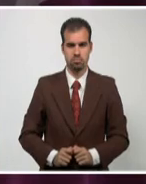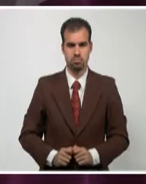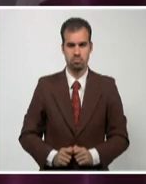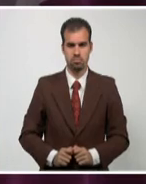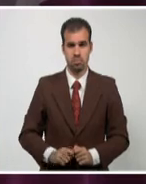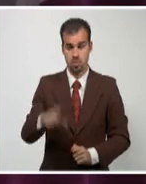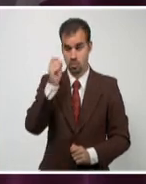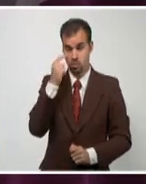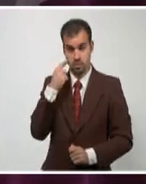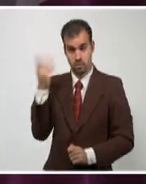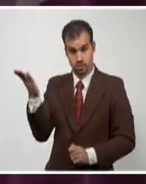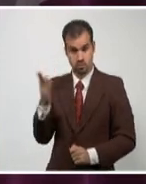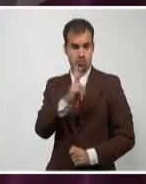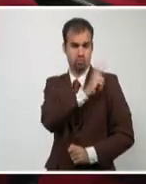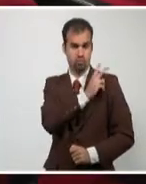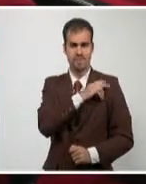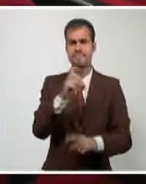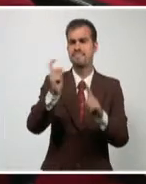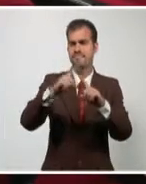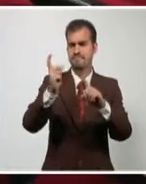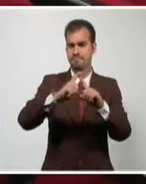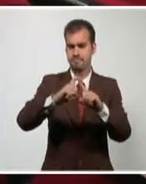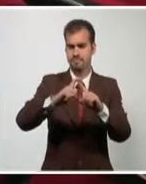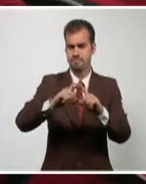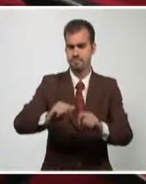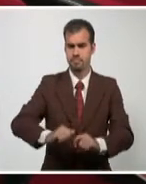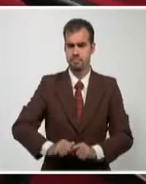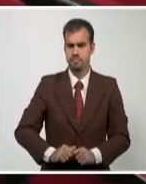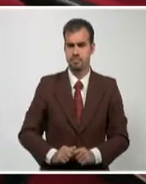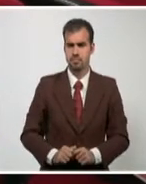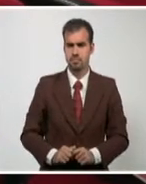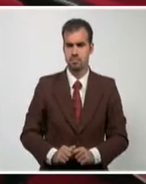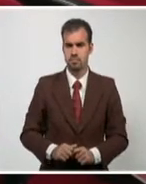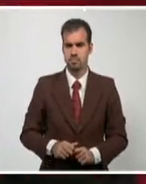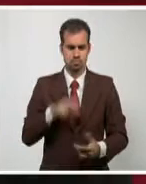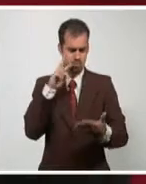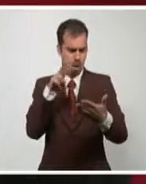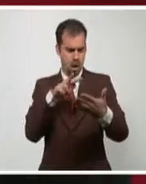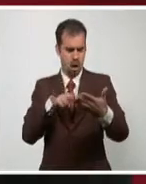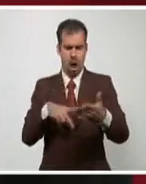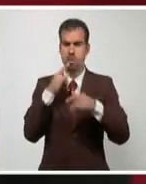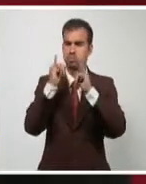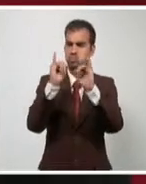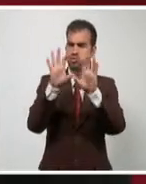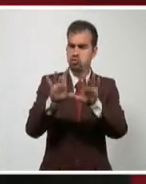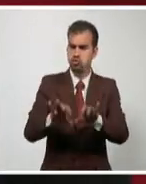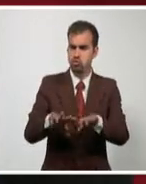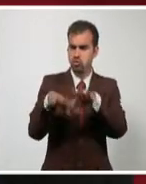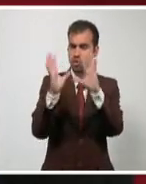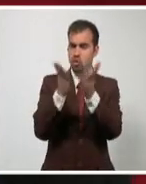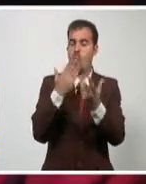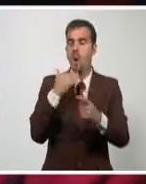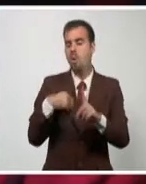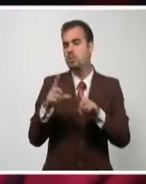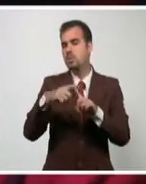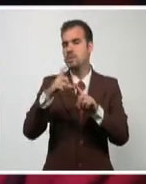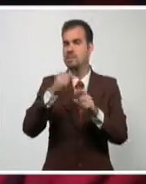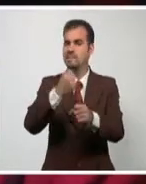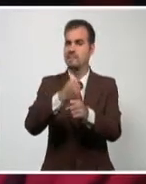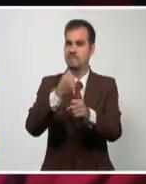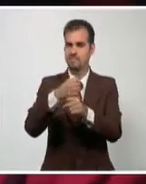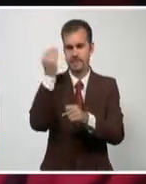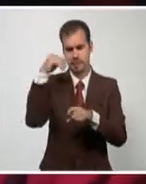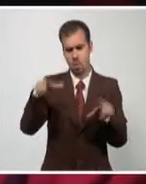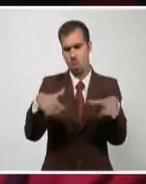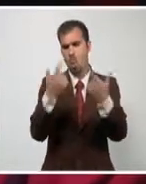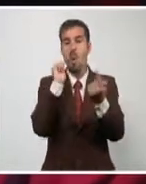General de la CTC, Ulises Guilarte de Nacimiento, leyó el informe de la gestión del Secretariado Nacional en cumplimiento